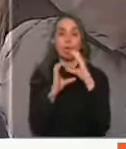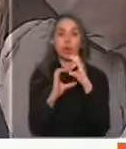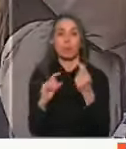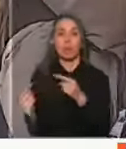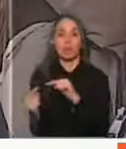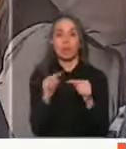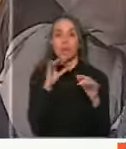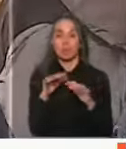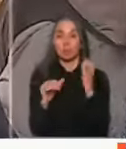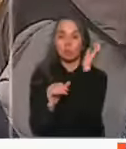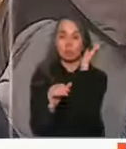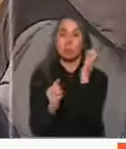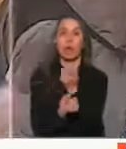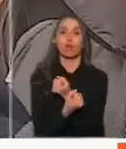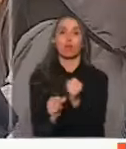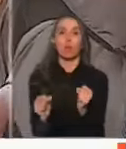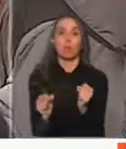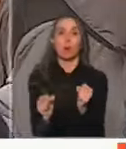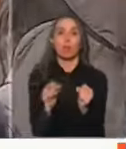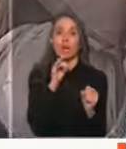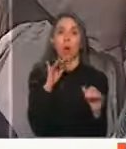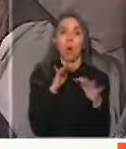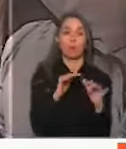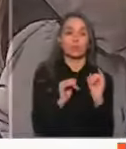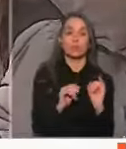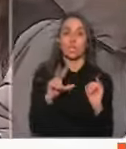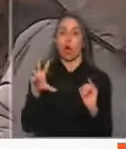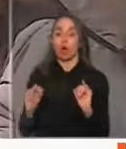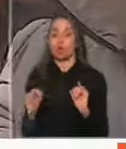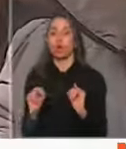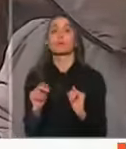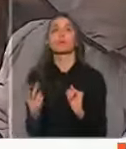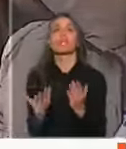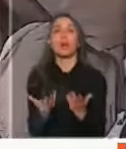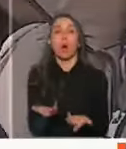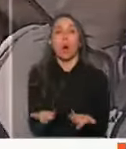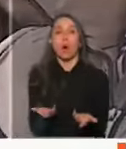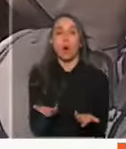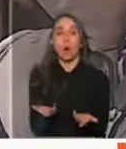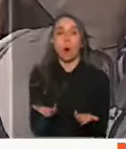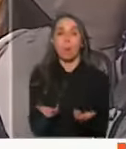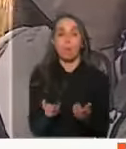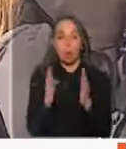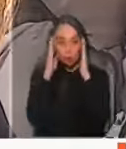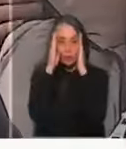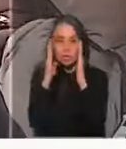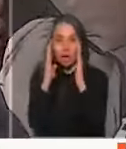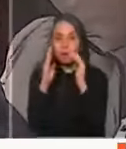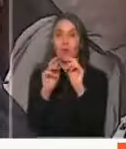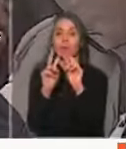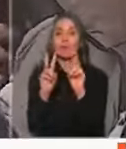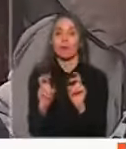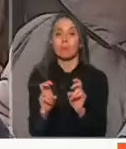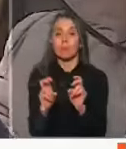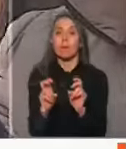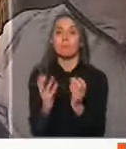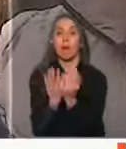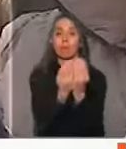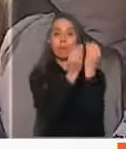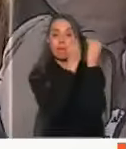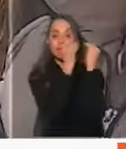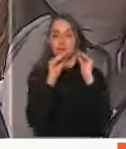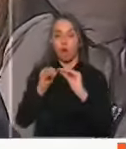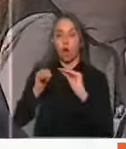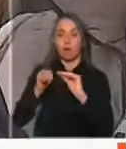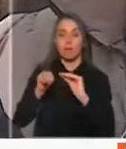sobre el uso de celulares no puede ser se usa o no se usa, sino que tiene que ver con cómo lo abordamos desde el punto de vista formativo, desde el